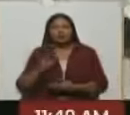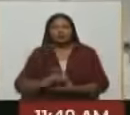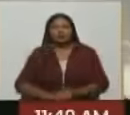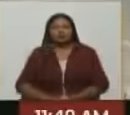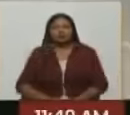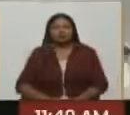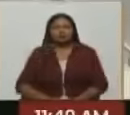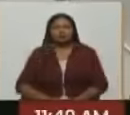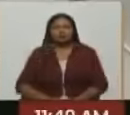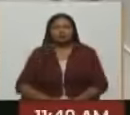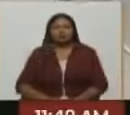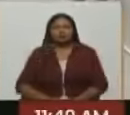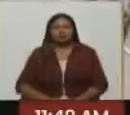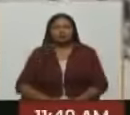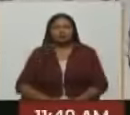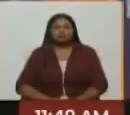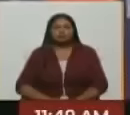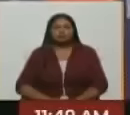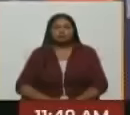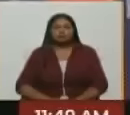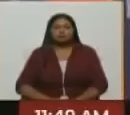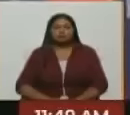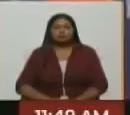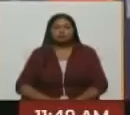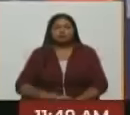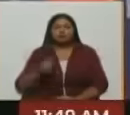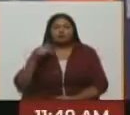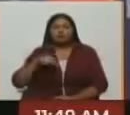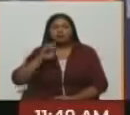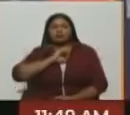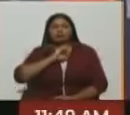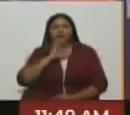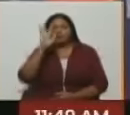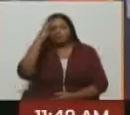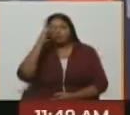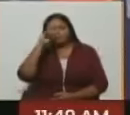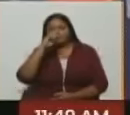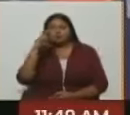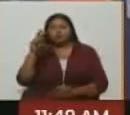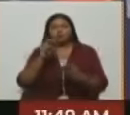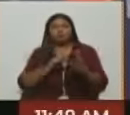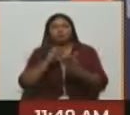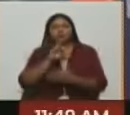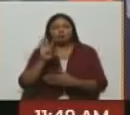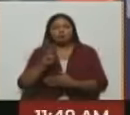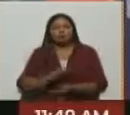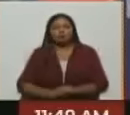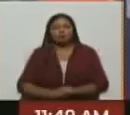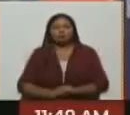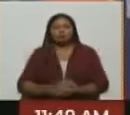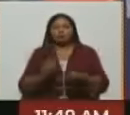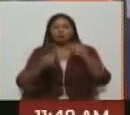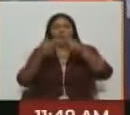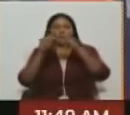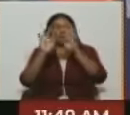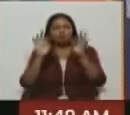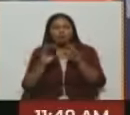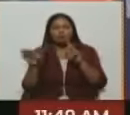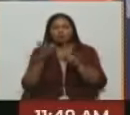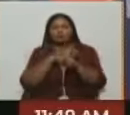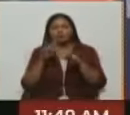este enero, febrero, incluso marzo del año 2024, una escalada de tal